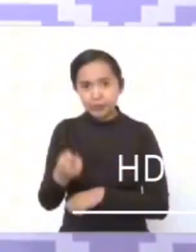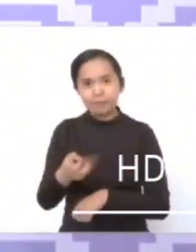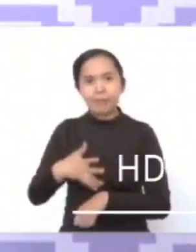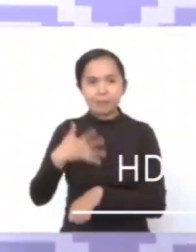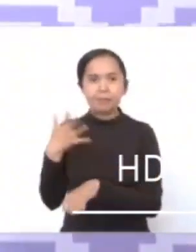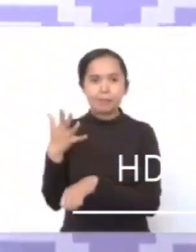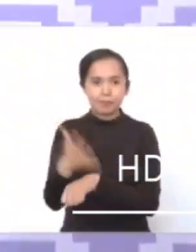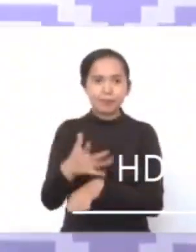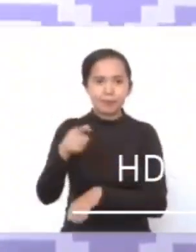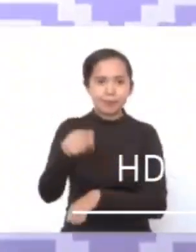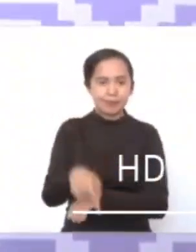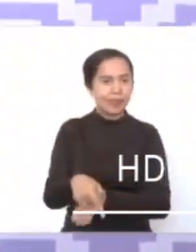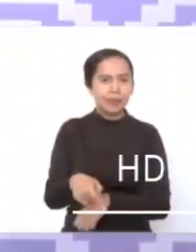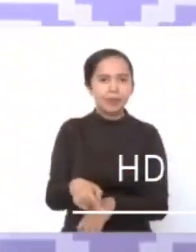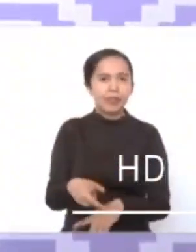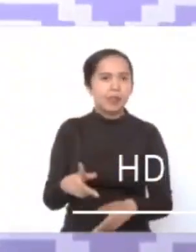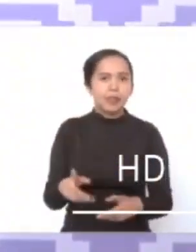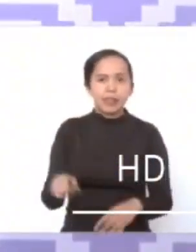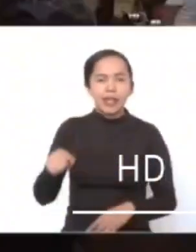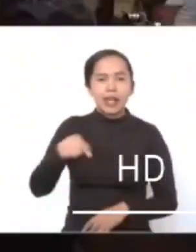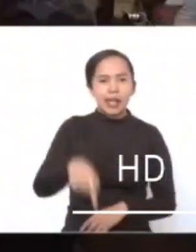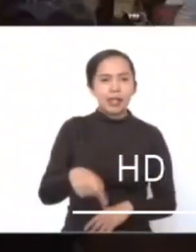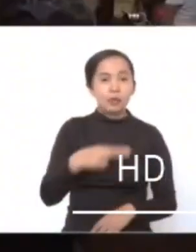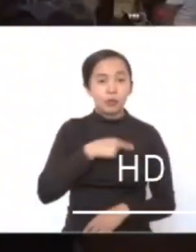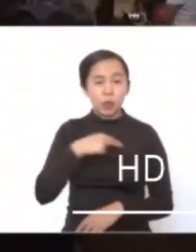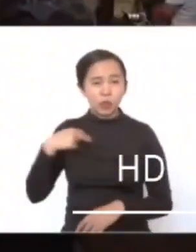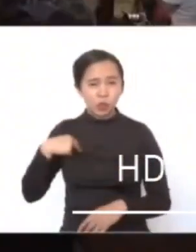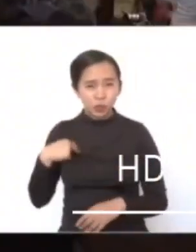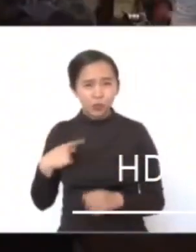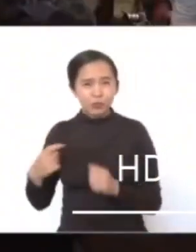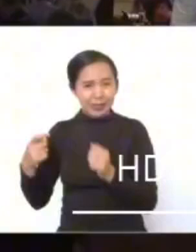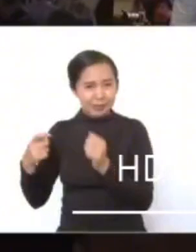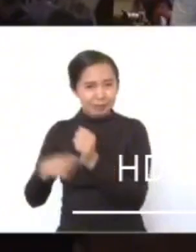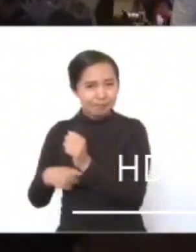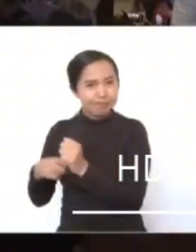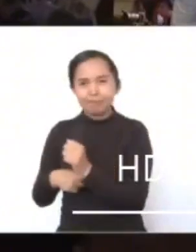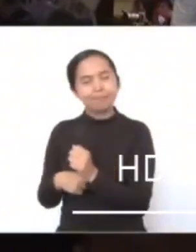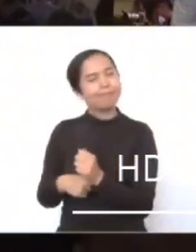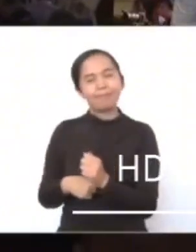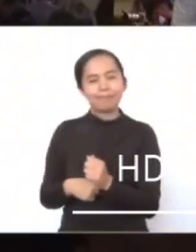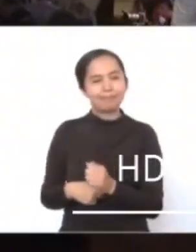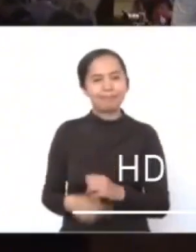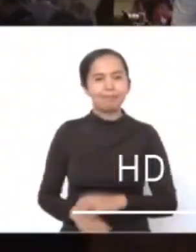quien sea, no ocultamos nosotros los feminicidios.